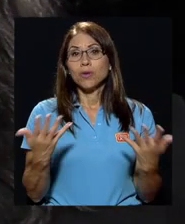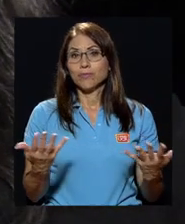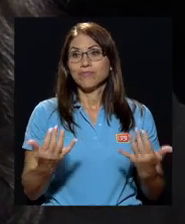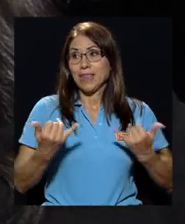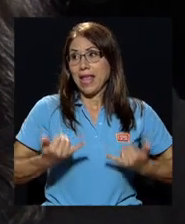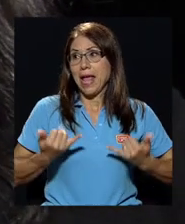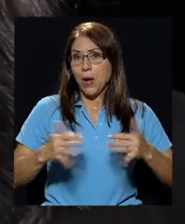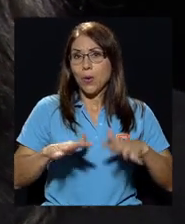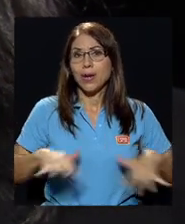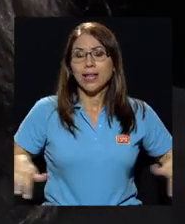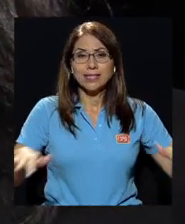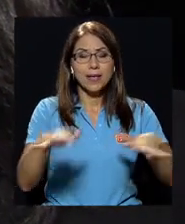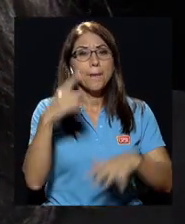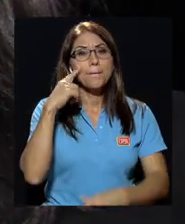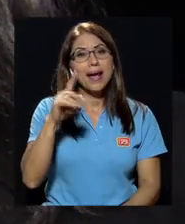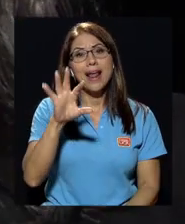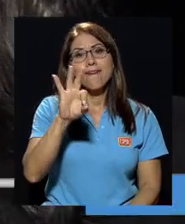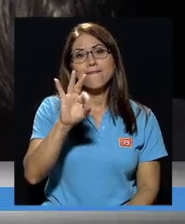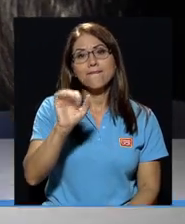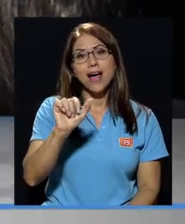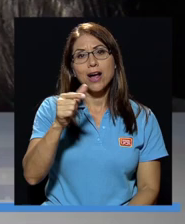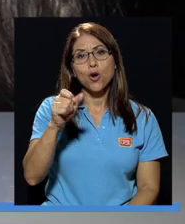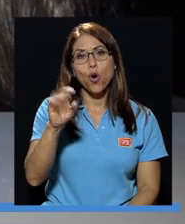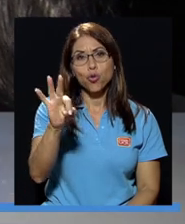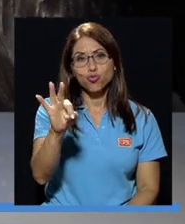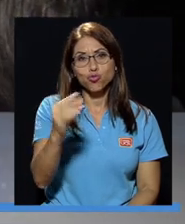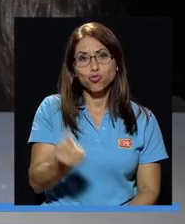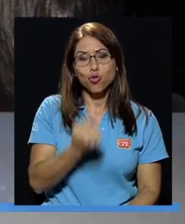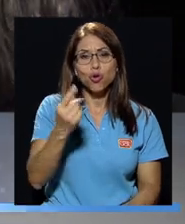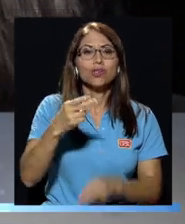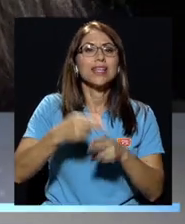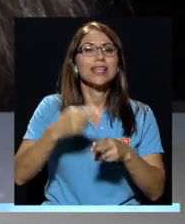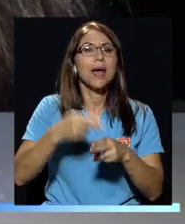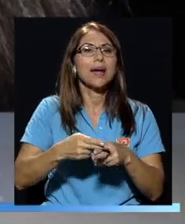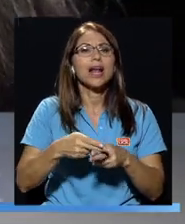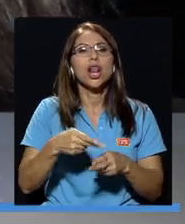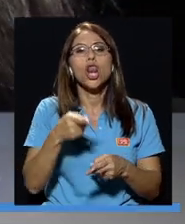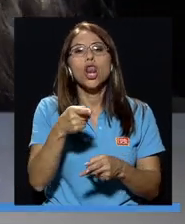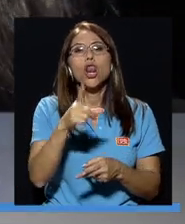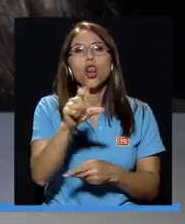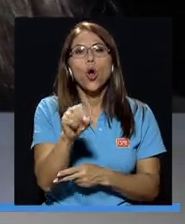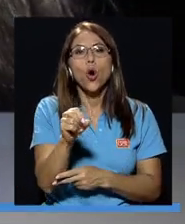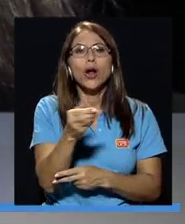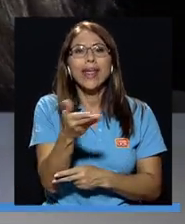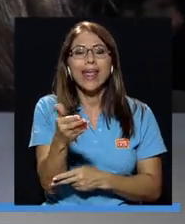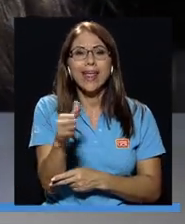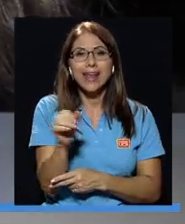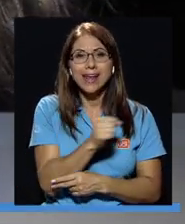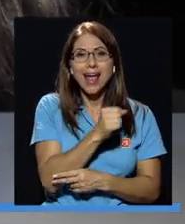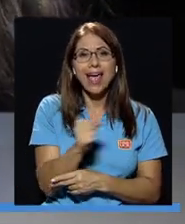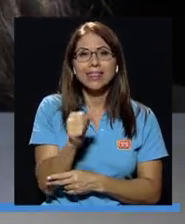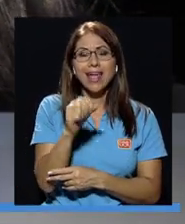es una obra para fagot solo, se llama Lo que cantan las dríades. Es como,